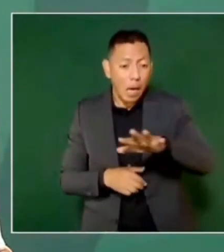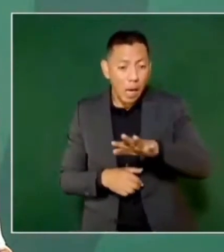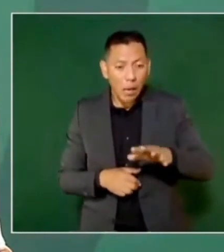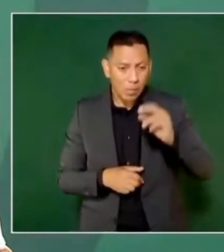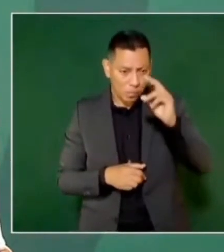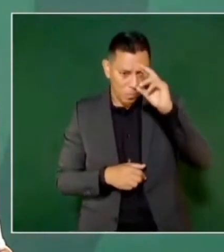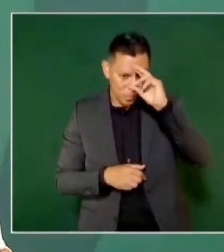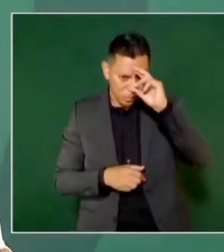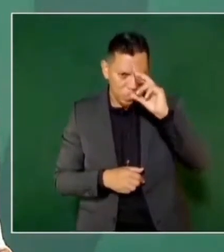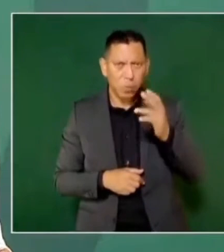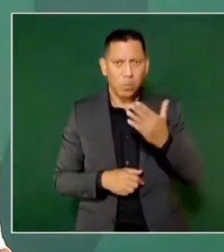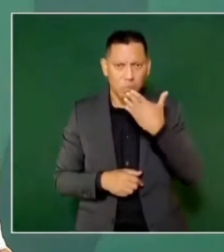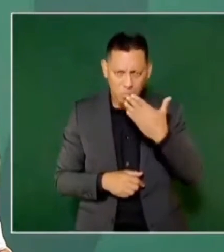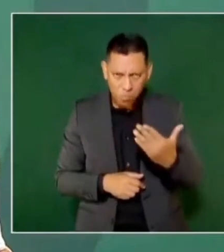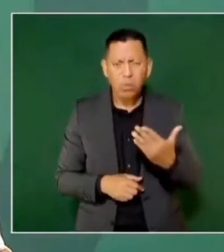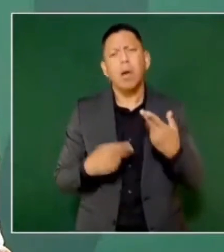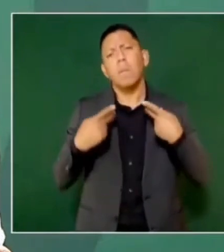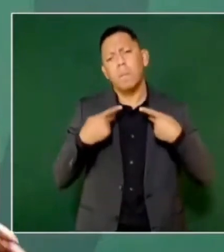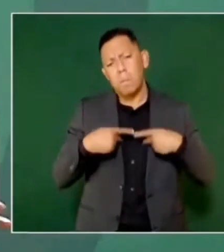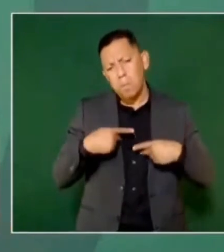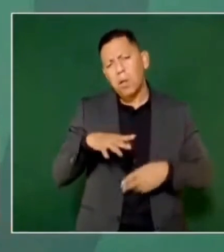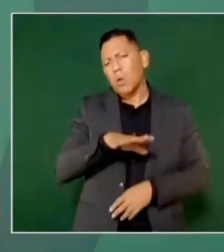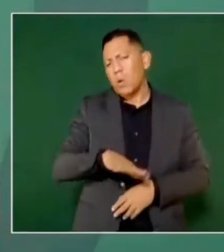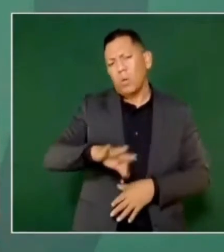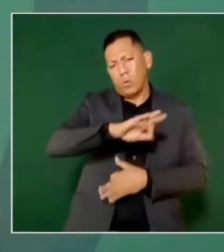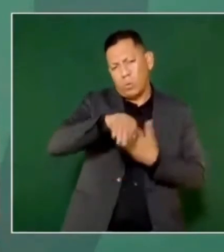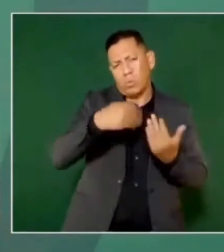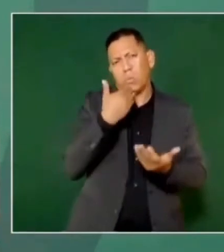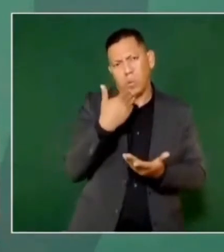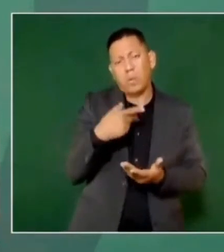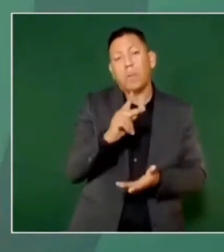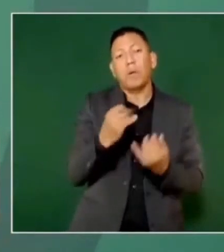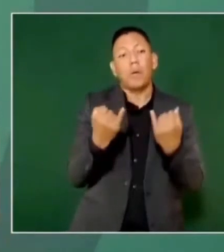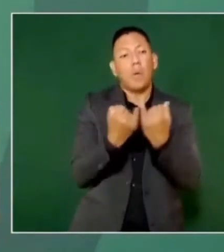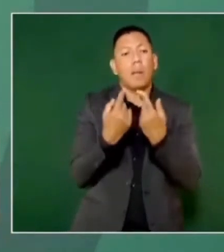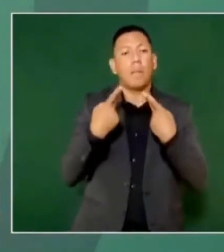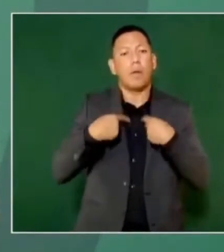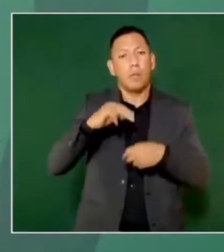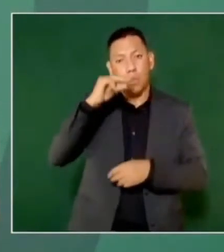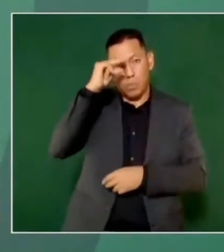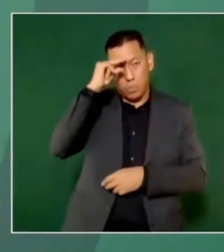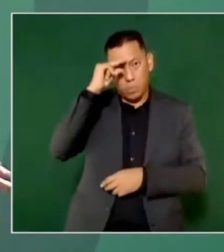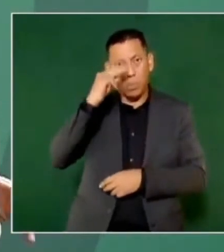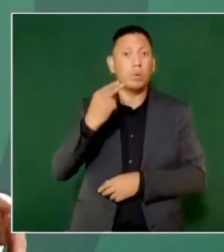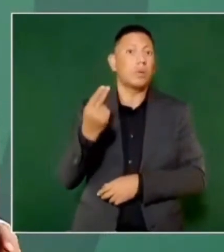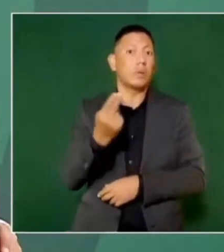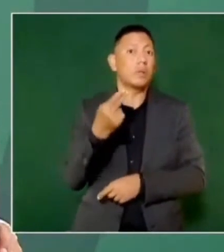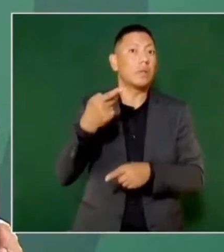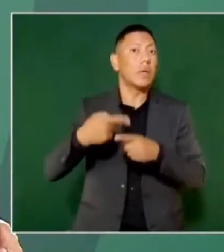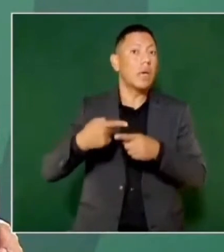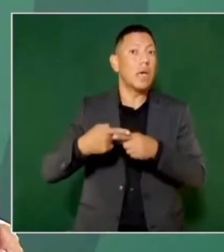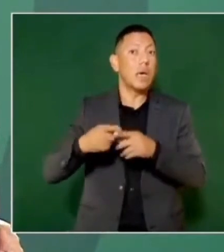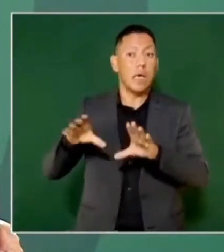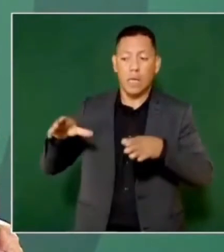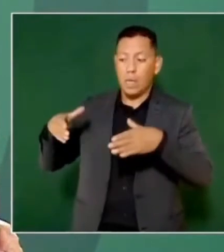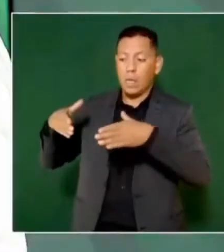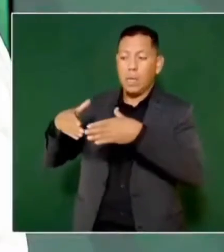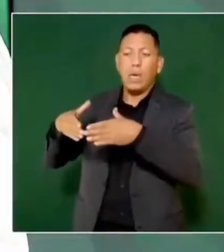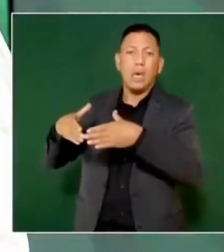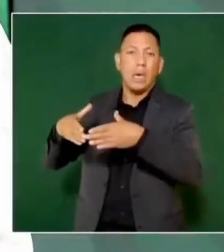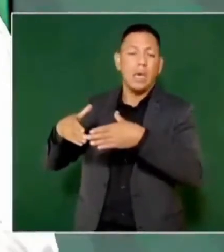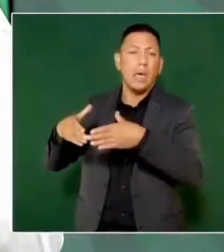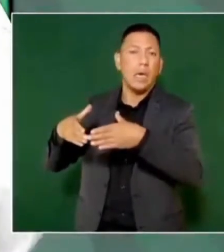es la mayoría simple en las cámaras, 50 más